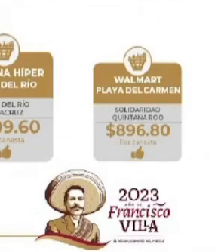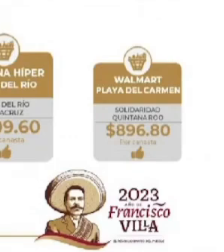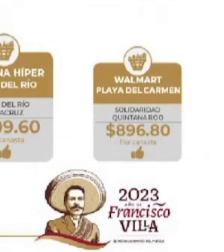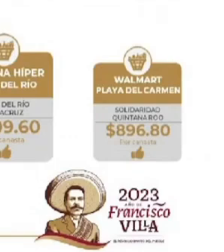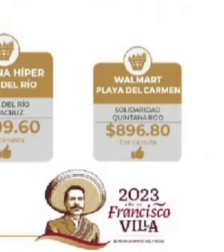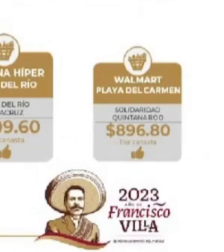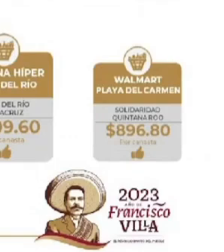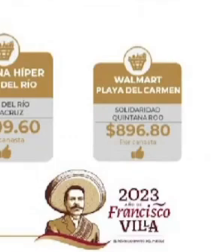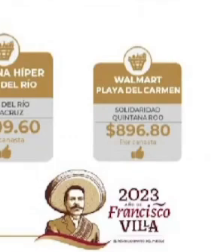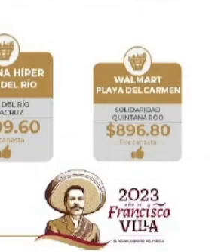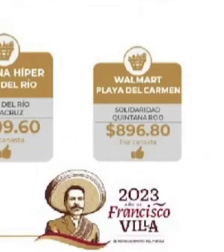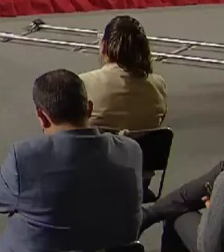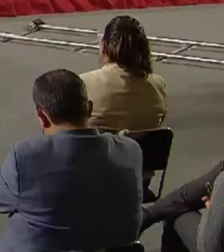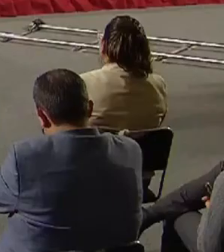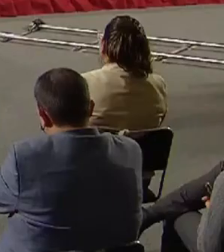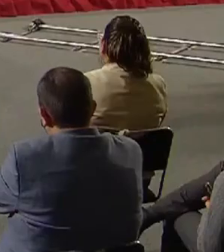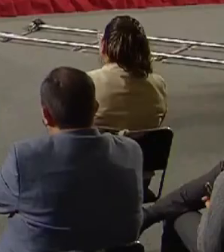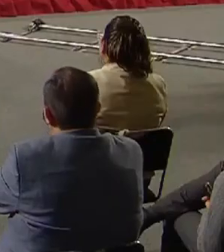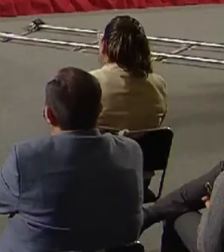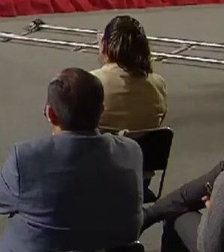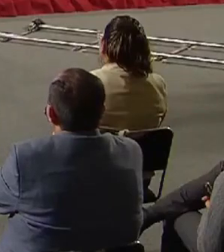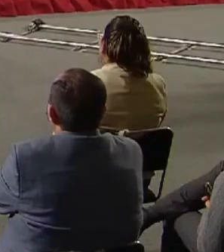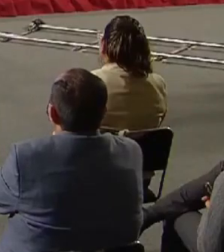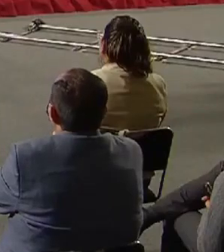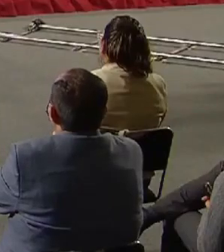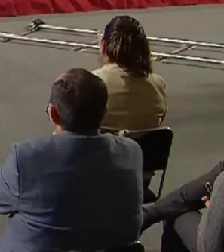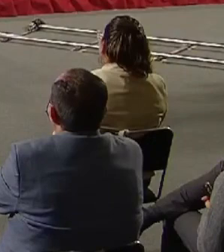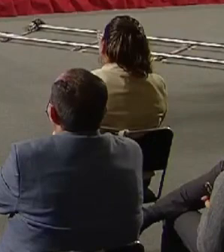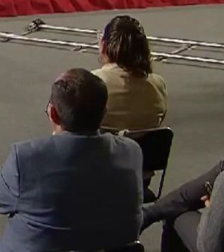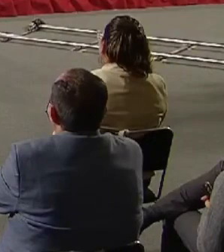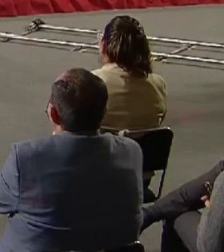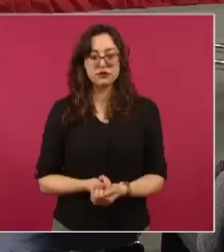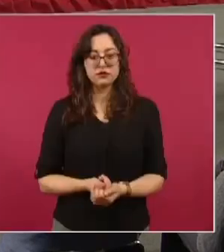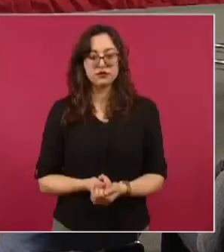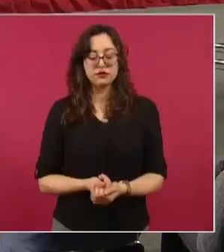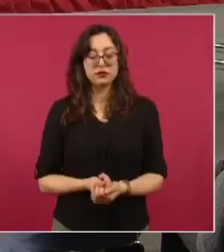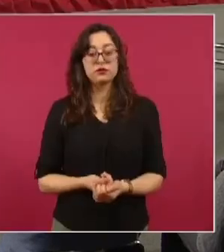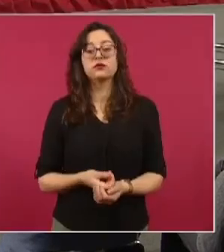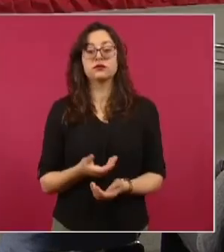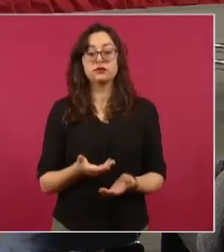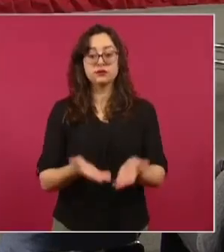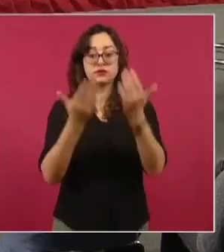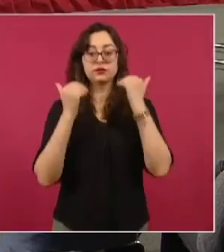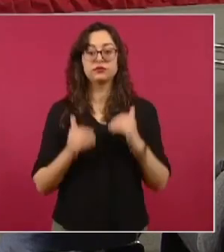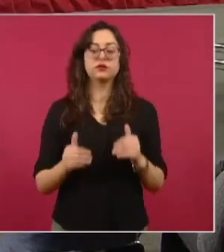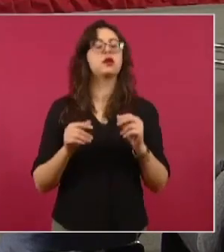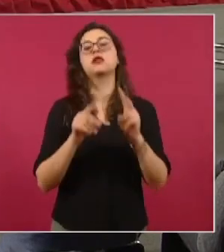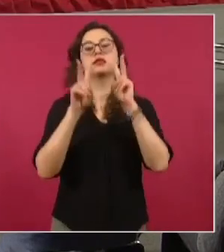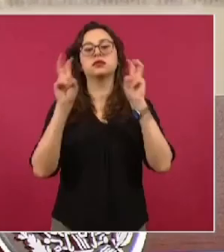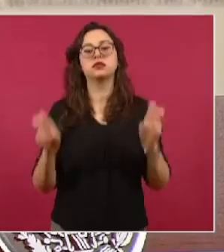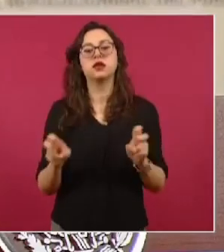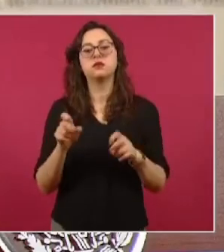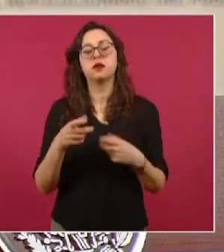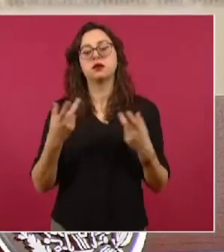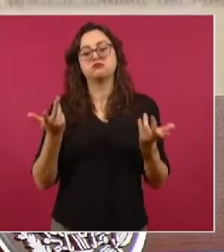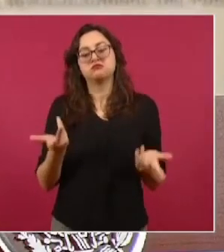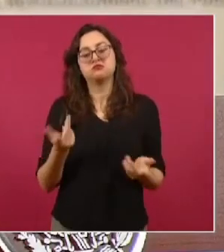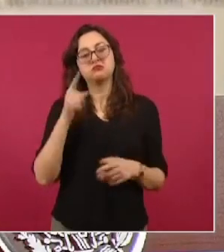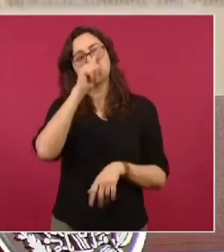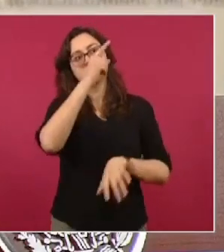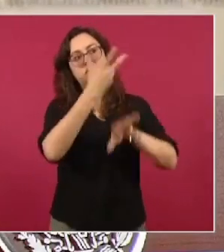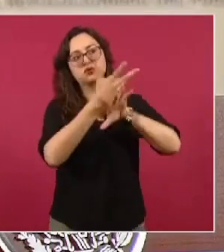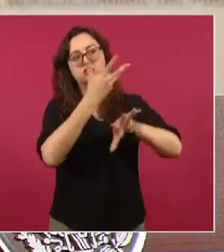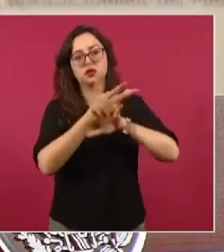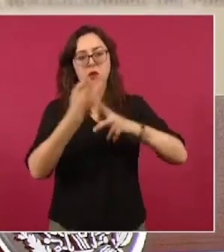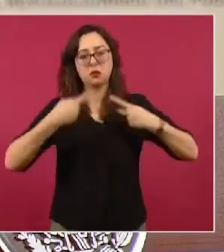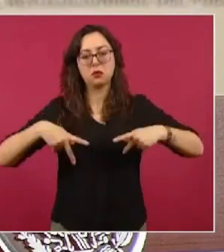referir el tema de remesas para que tengan un referente, las héroes y heroínas que desde Estados